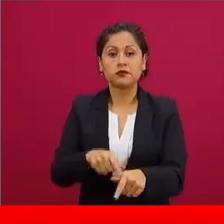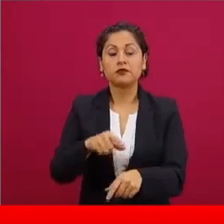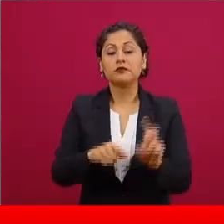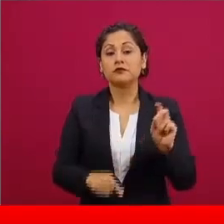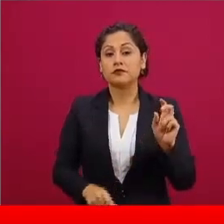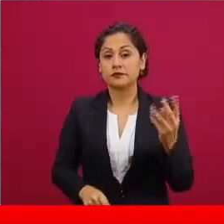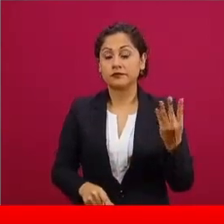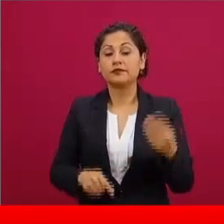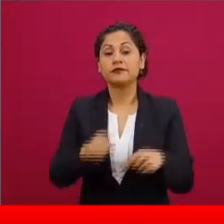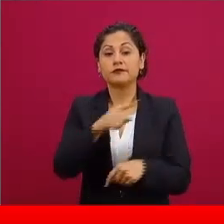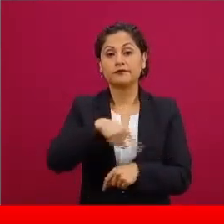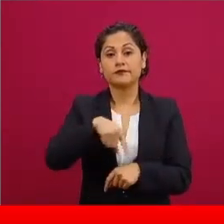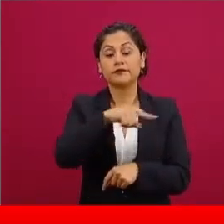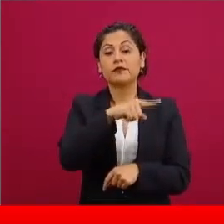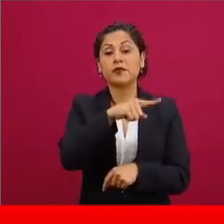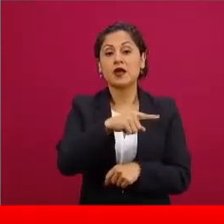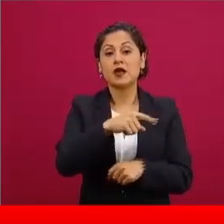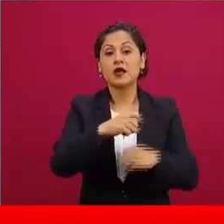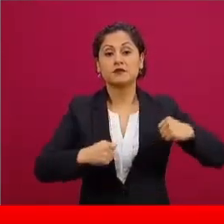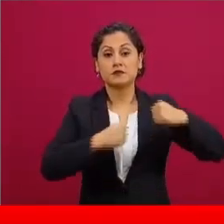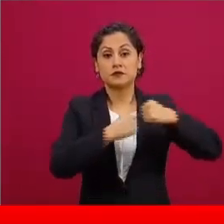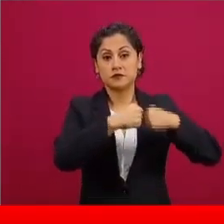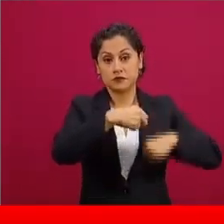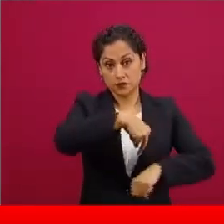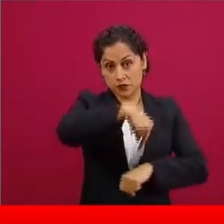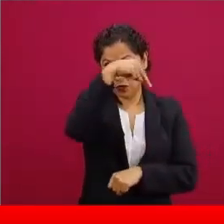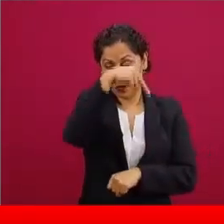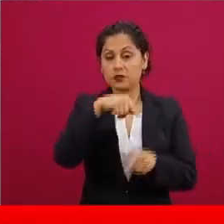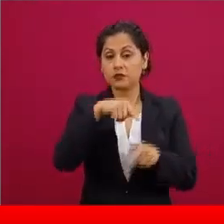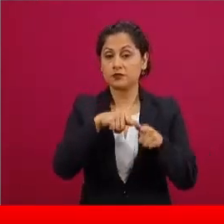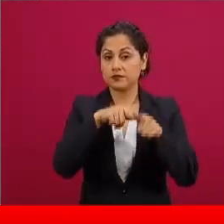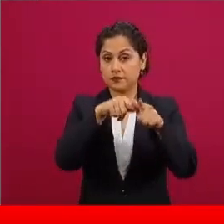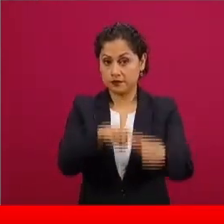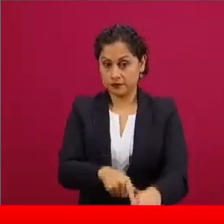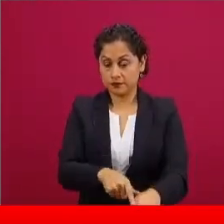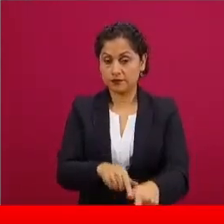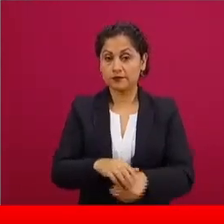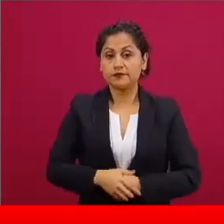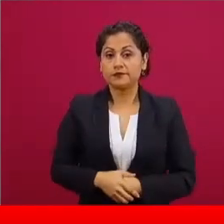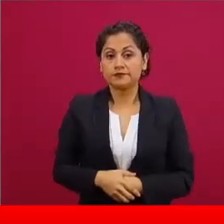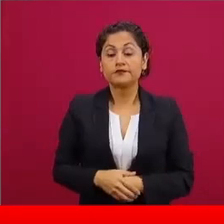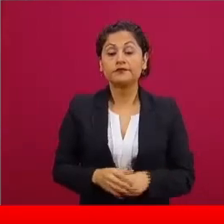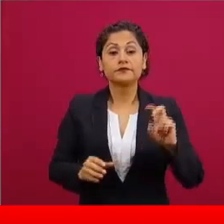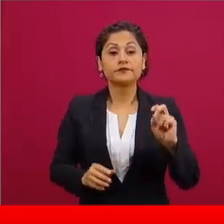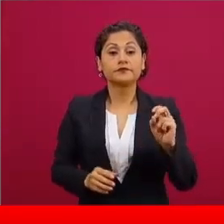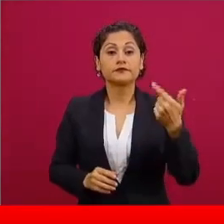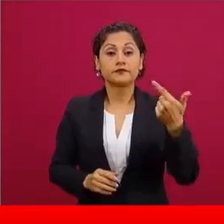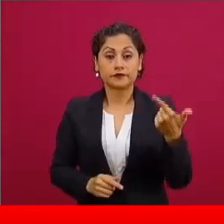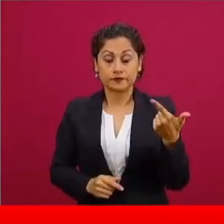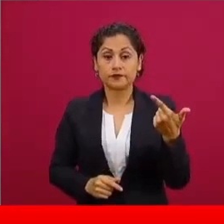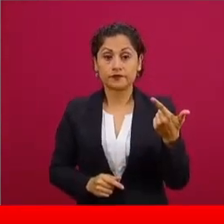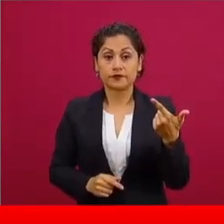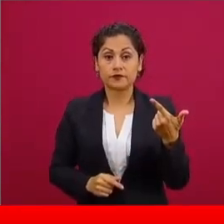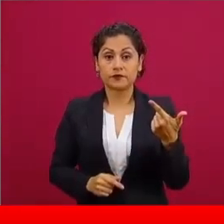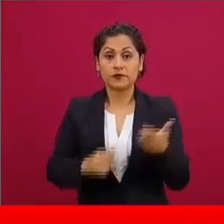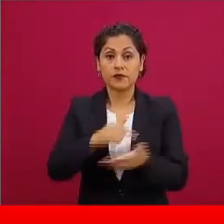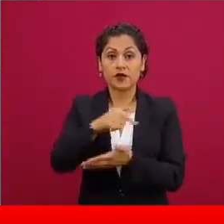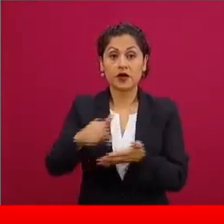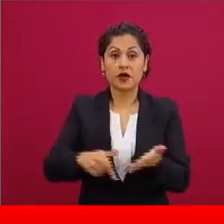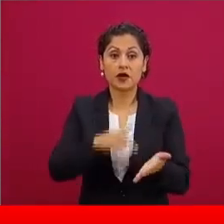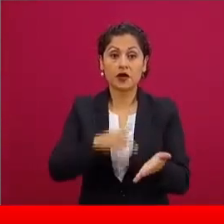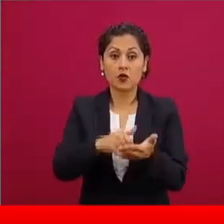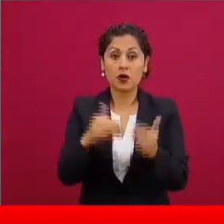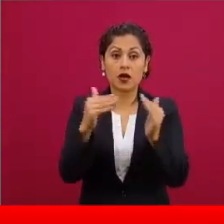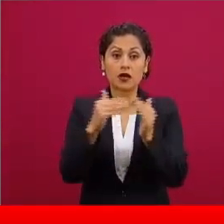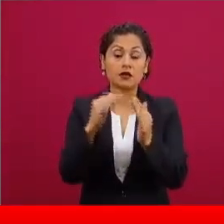norte 37 el espacio cultural de los pinos y bosque de